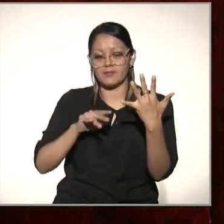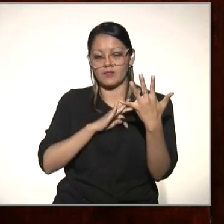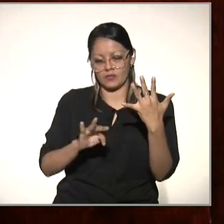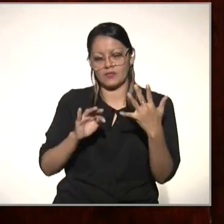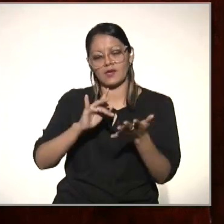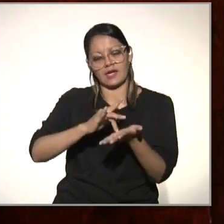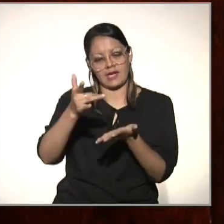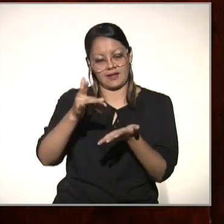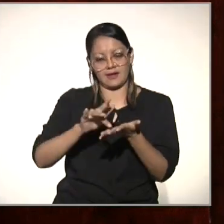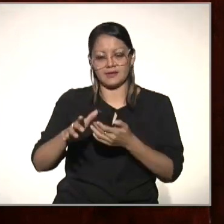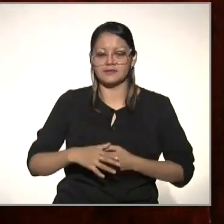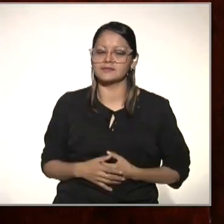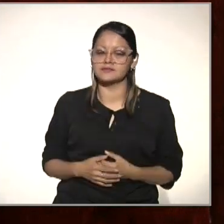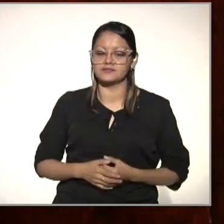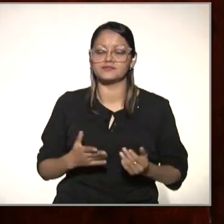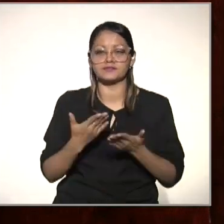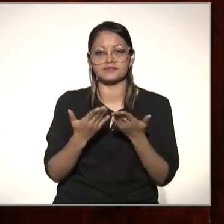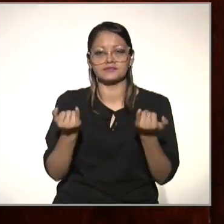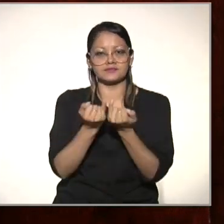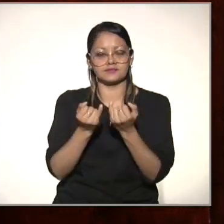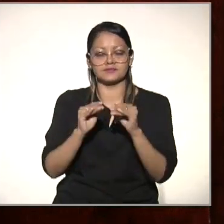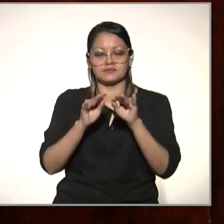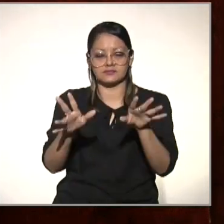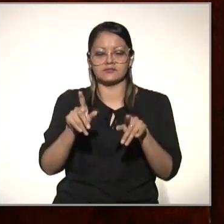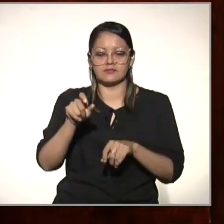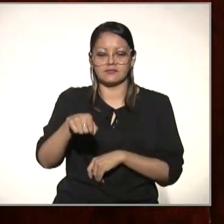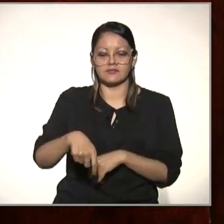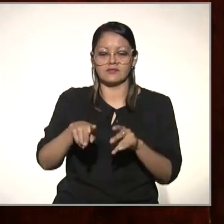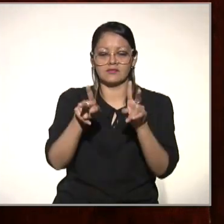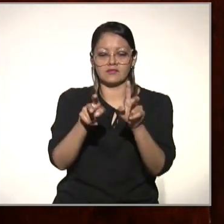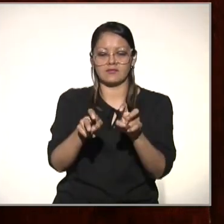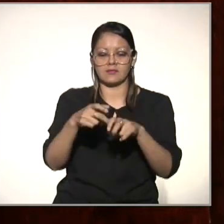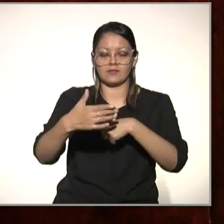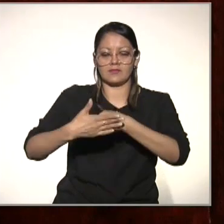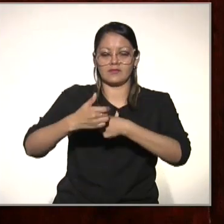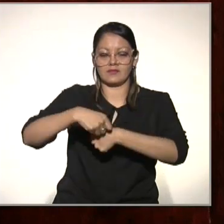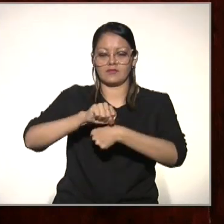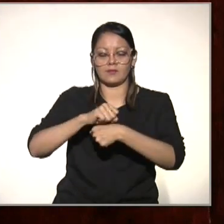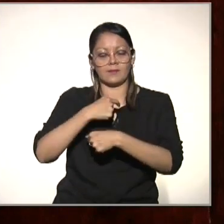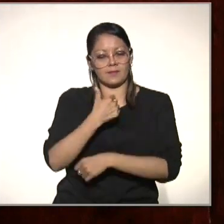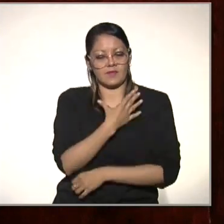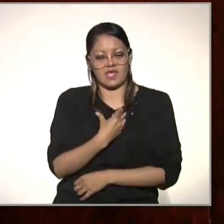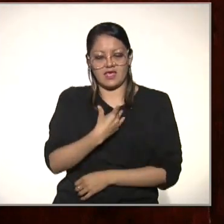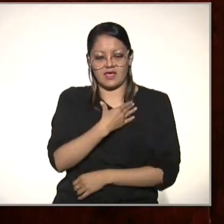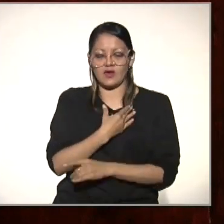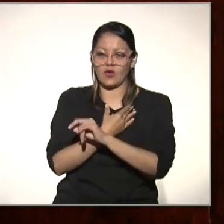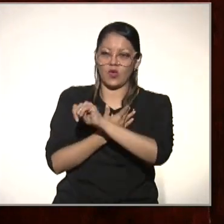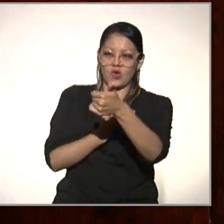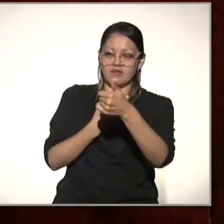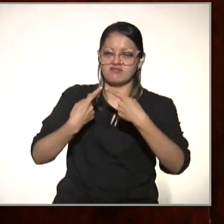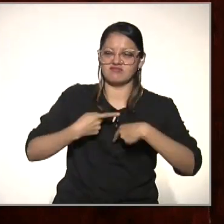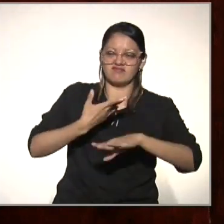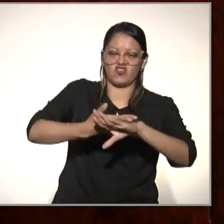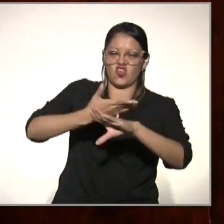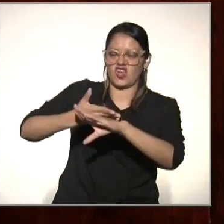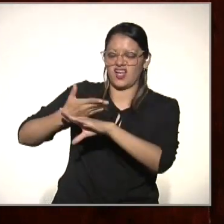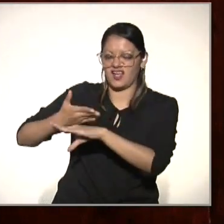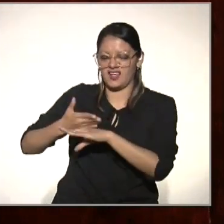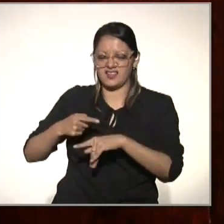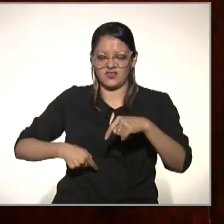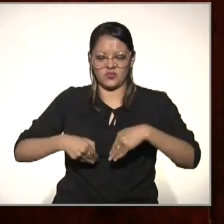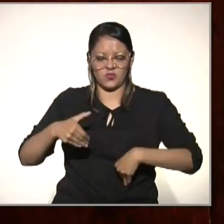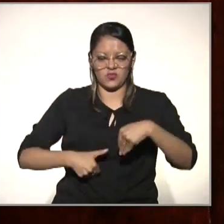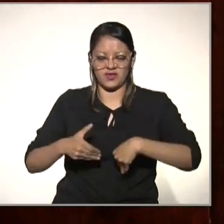los agradeceríamos muchísimo. Y por supuesto, el tema de la siguiente semana, Mi hijo molesta a todos, no se lo pierdan. A veces